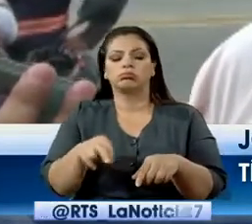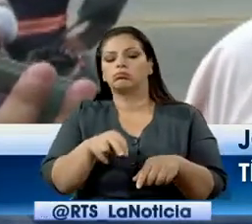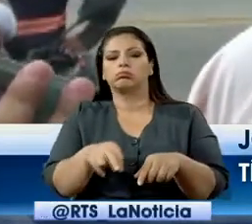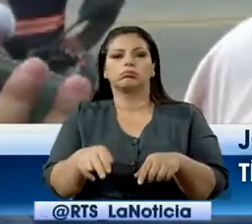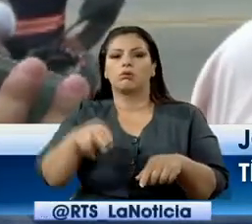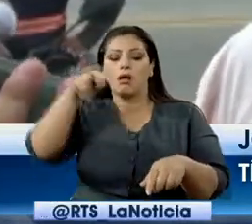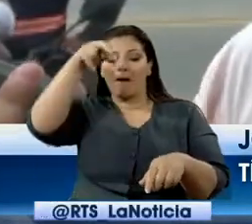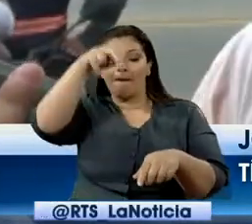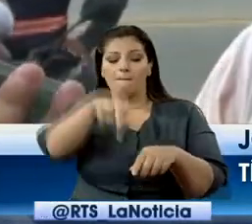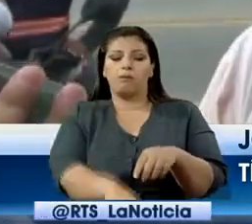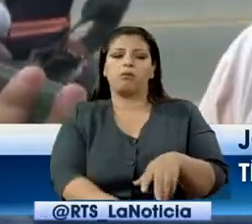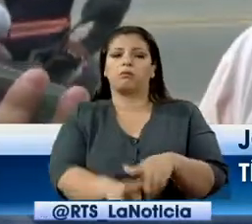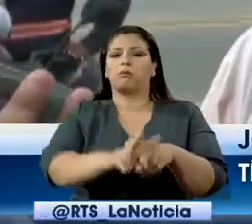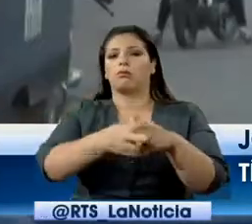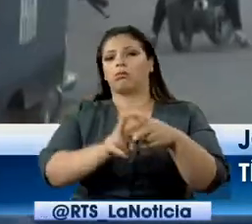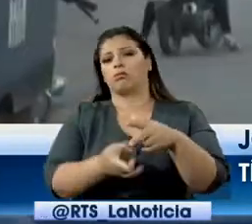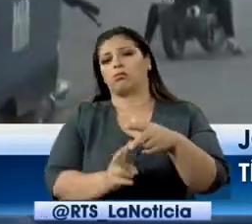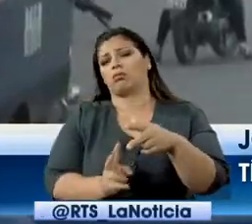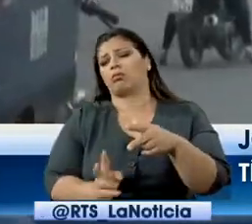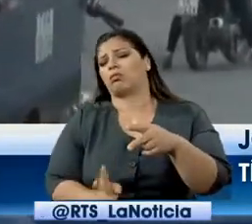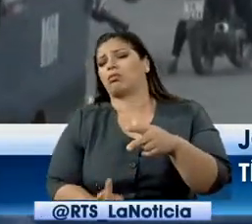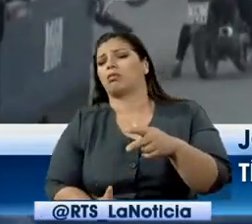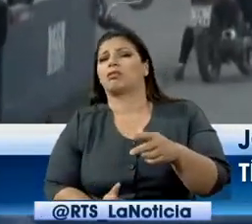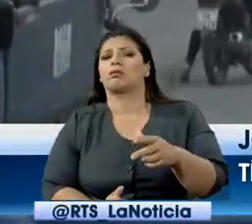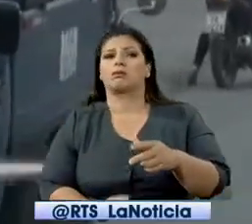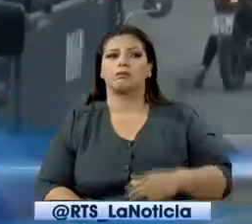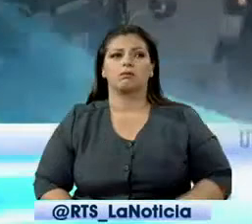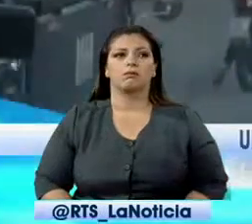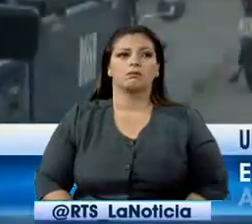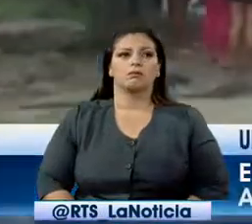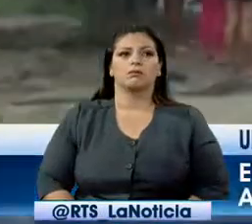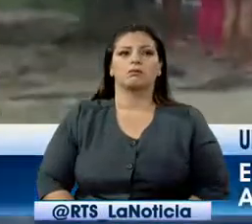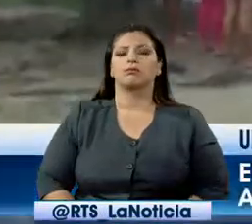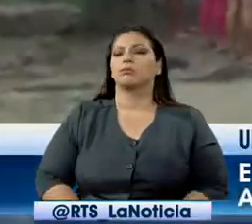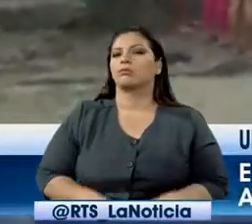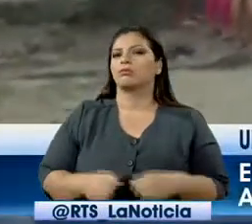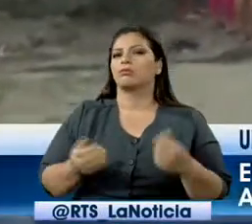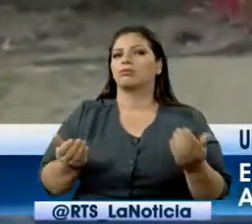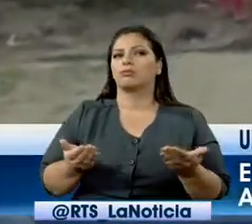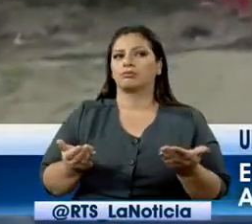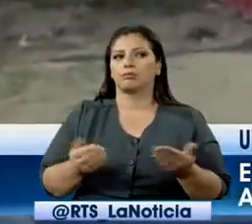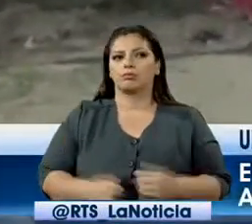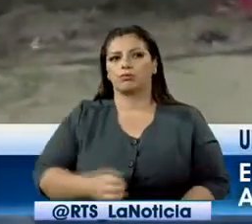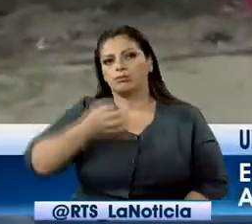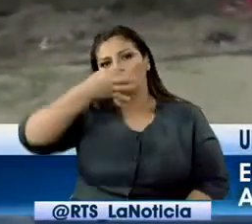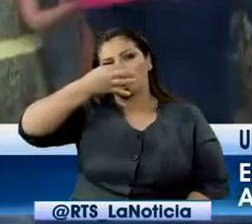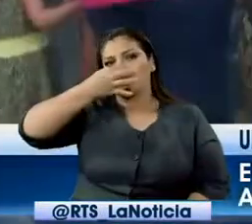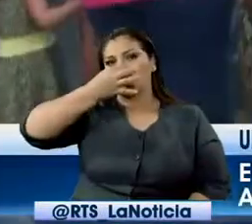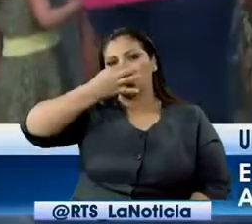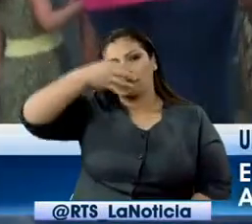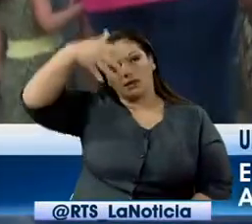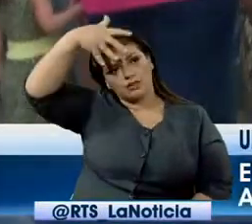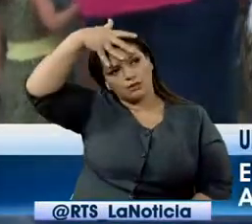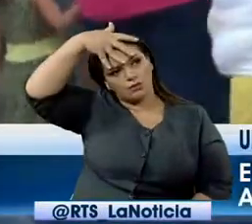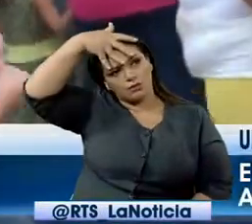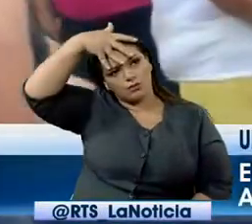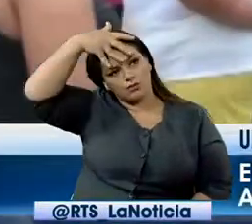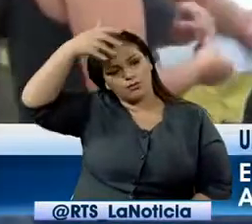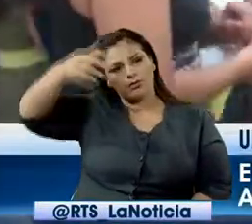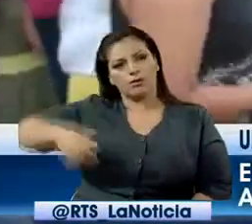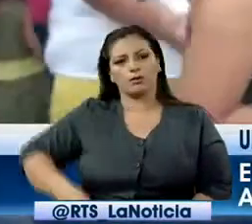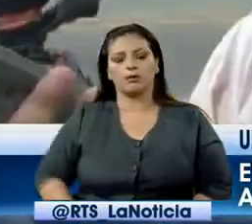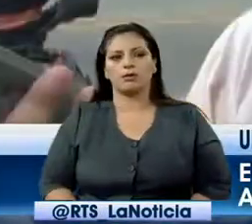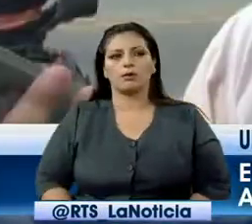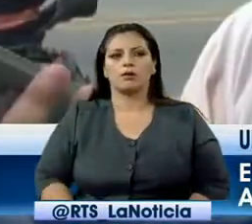tablas. El accidente ocurrió en la comuna Nuevo Israel de Santo Domingo, donde los moradores ayudaron en la búsqueda del